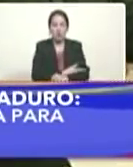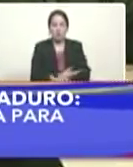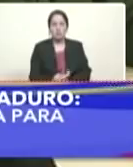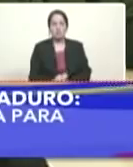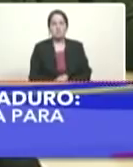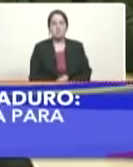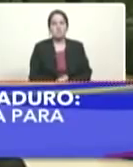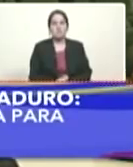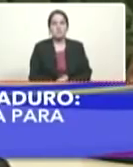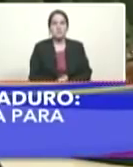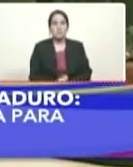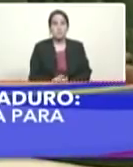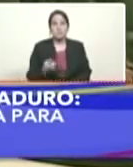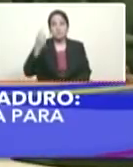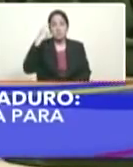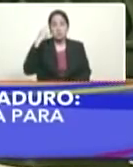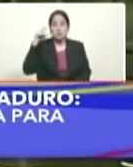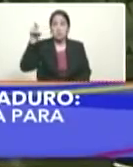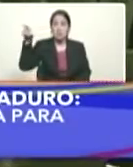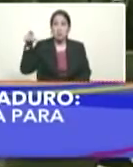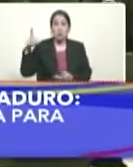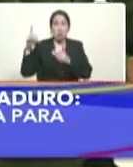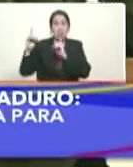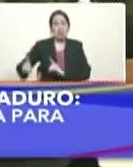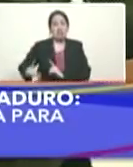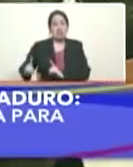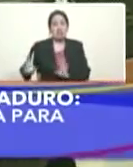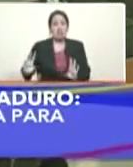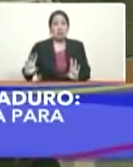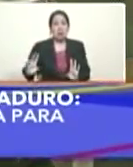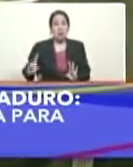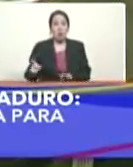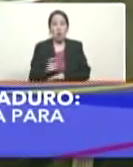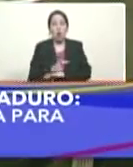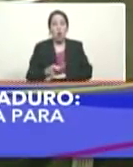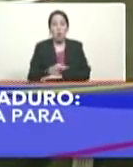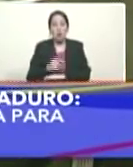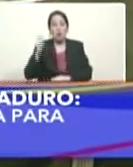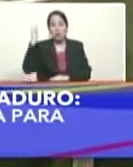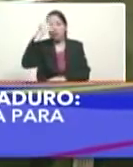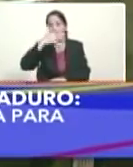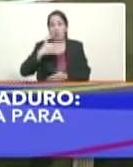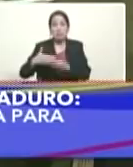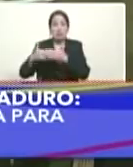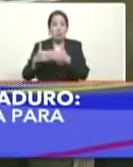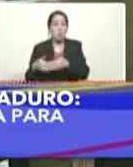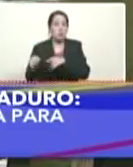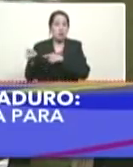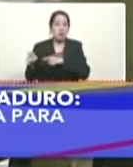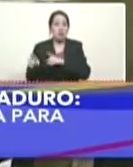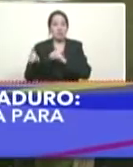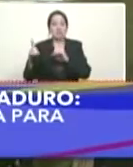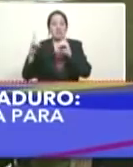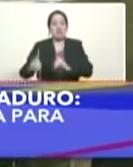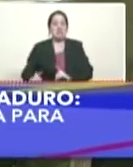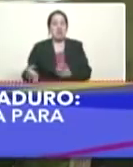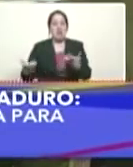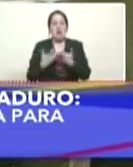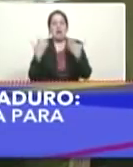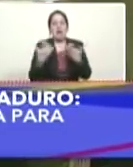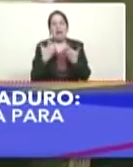sabemos que ellos decidieron los gobiernos de dos strong y los eeuu una guerra total contra